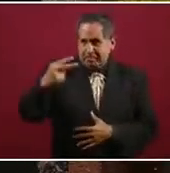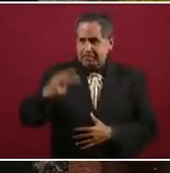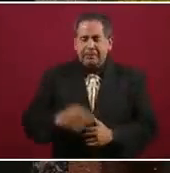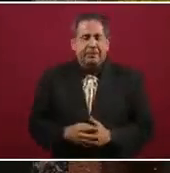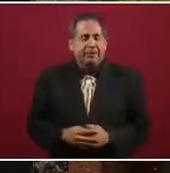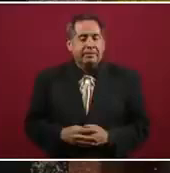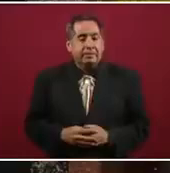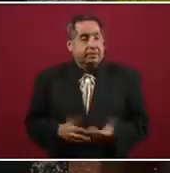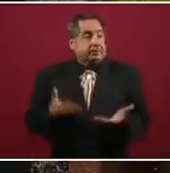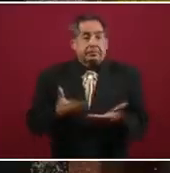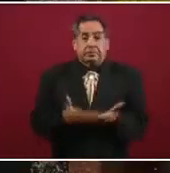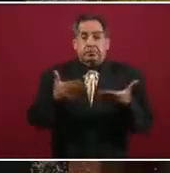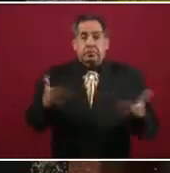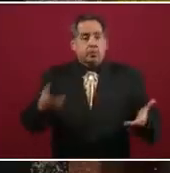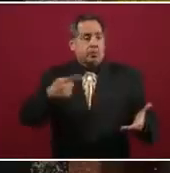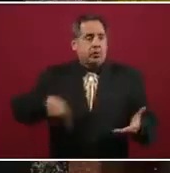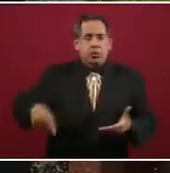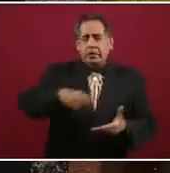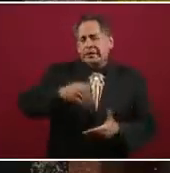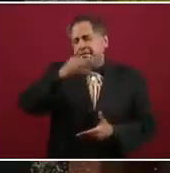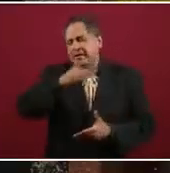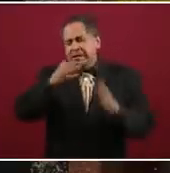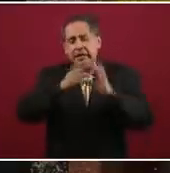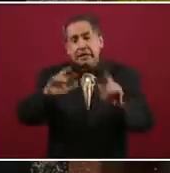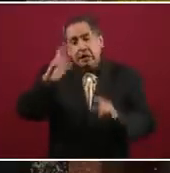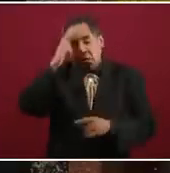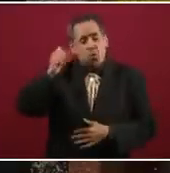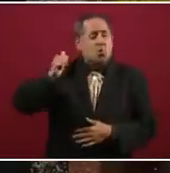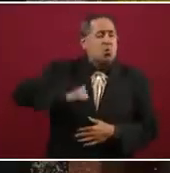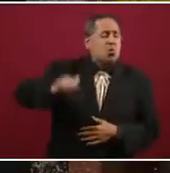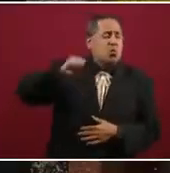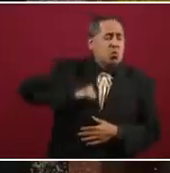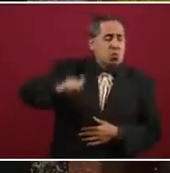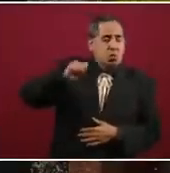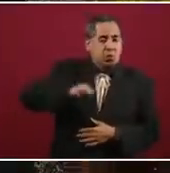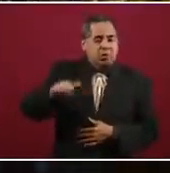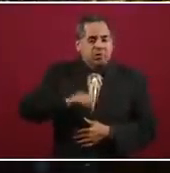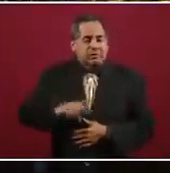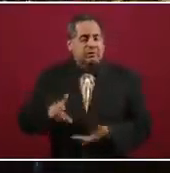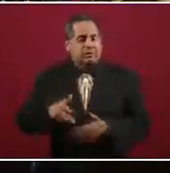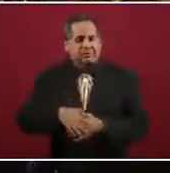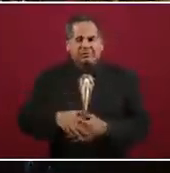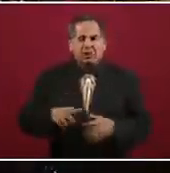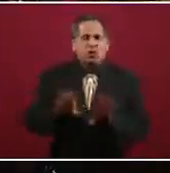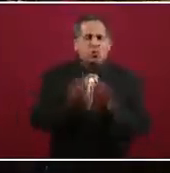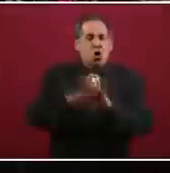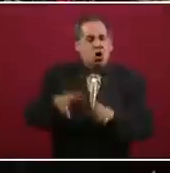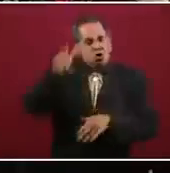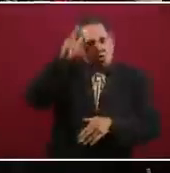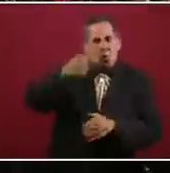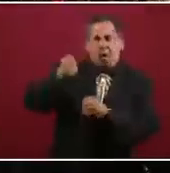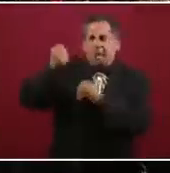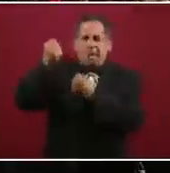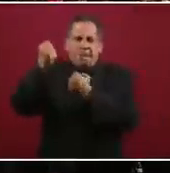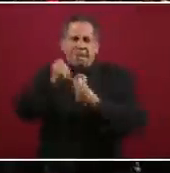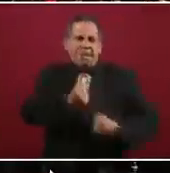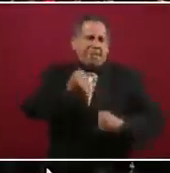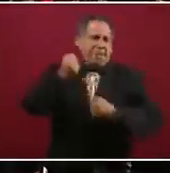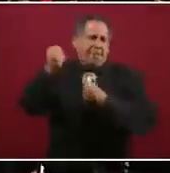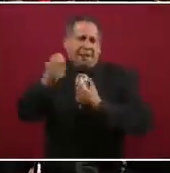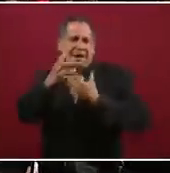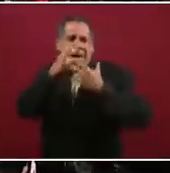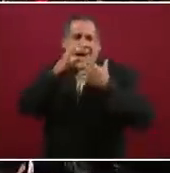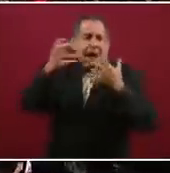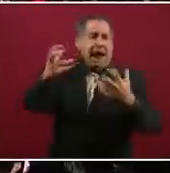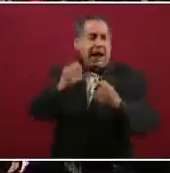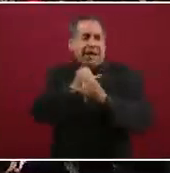hoy celebramos nos recuerda el grito de Dolores como origen de nuestros anhelos de libertad, de igualdad, de independencia, por lo